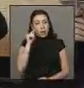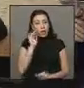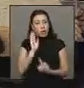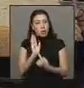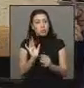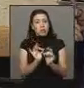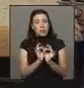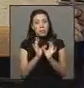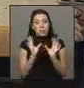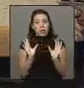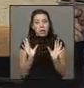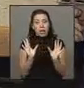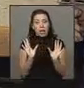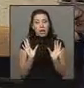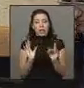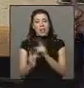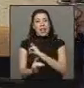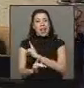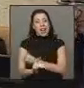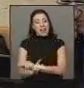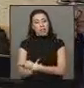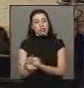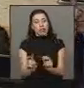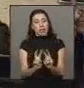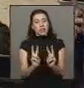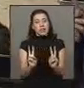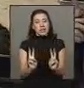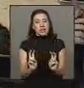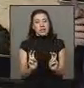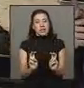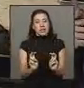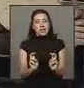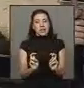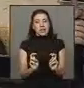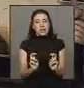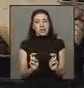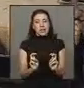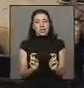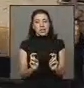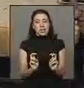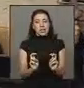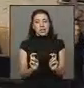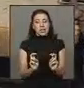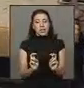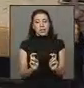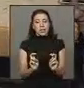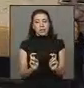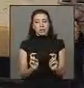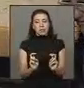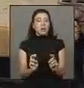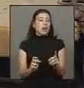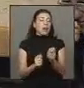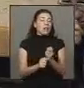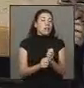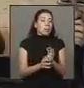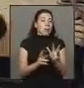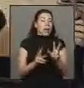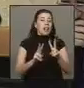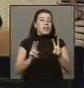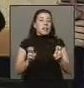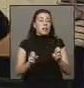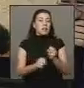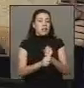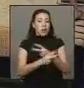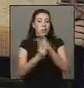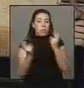señales bastante claras de refuerzo en materia de quienes han estado más desmedrados en la función pública y